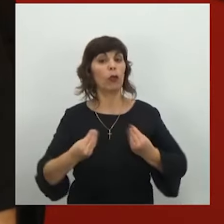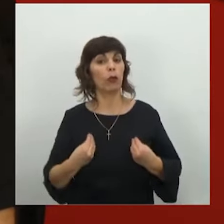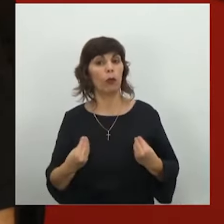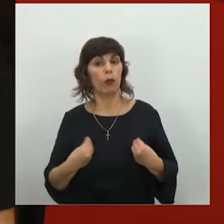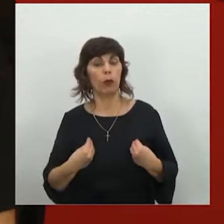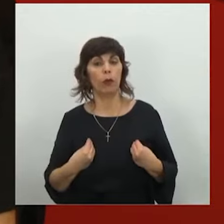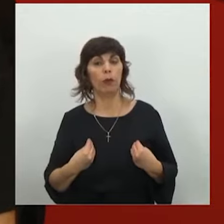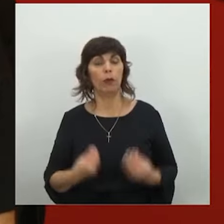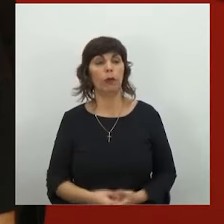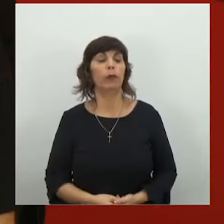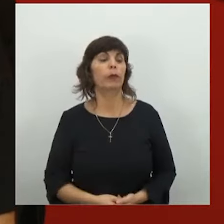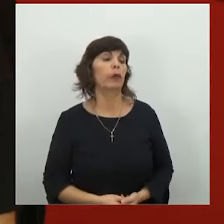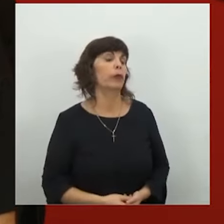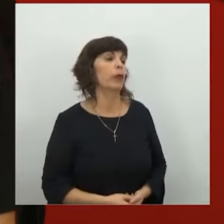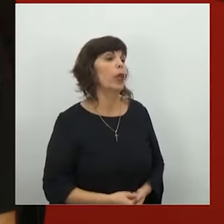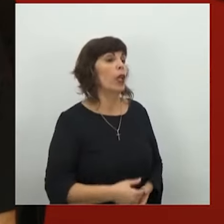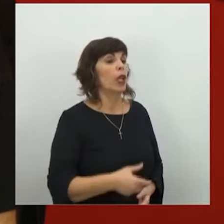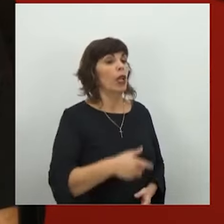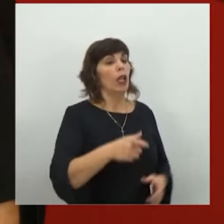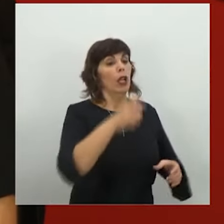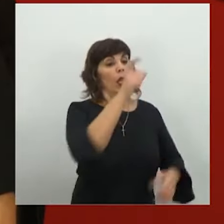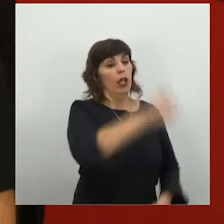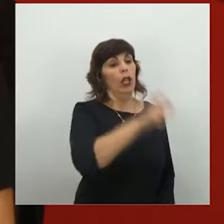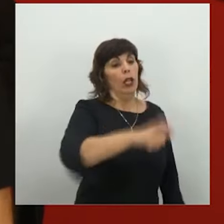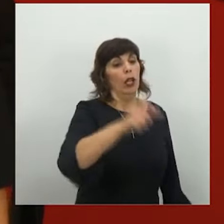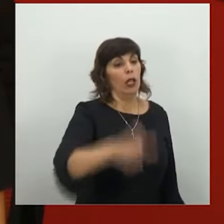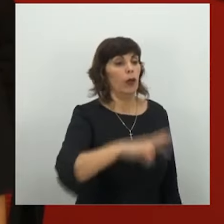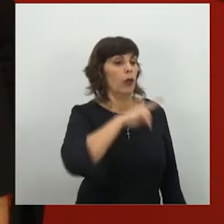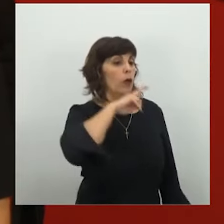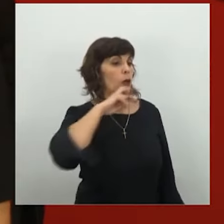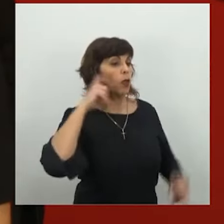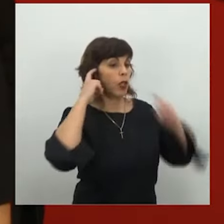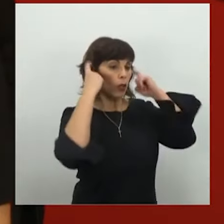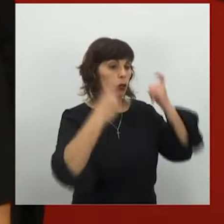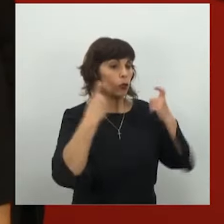Los judíos ortodoxos tienen la gran esperanza